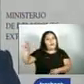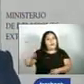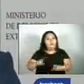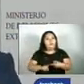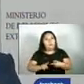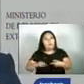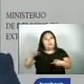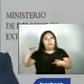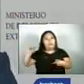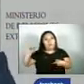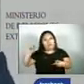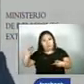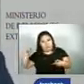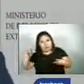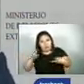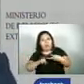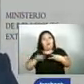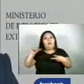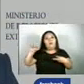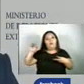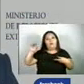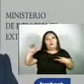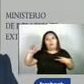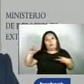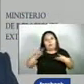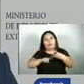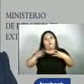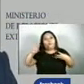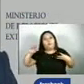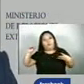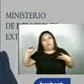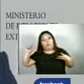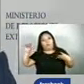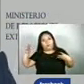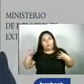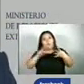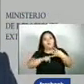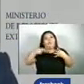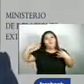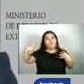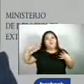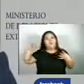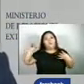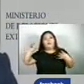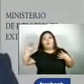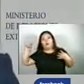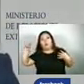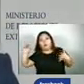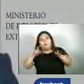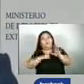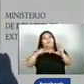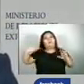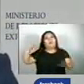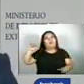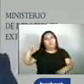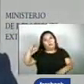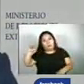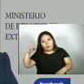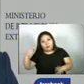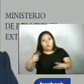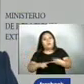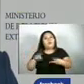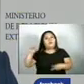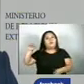Será Atlanta, Aurora, Boston, Charlotte, Chicago, Dallas,